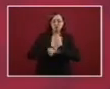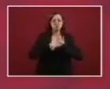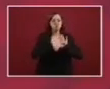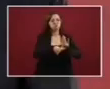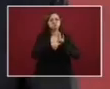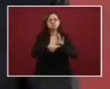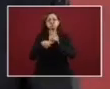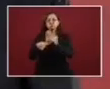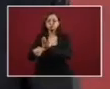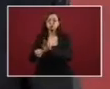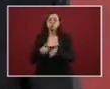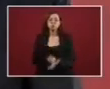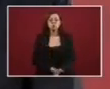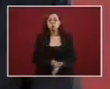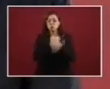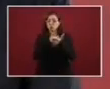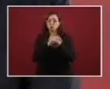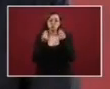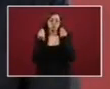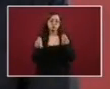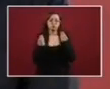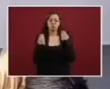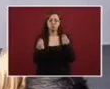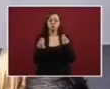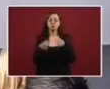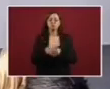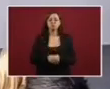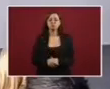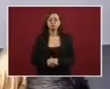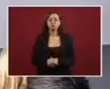va a ayudar mucho al país